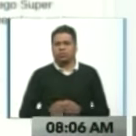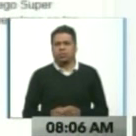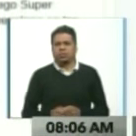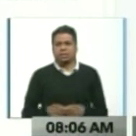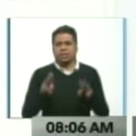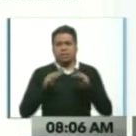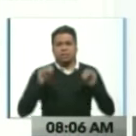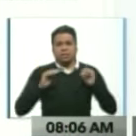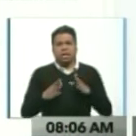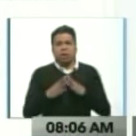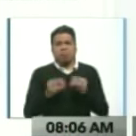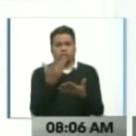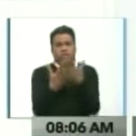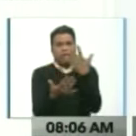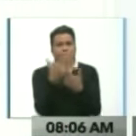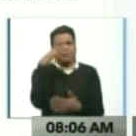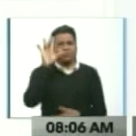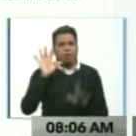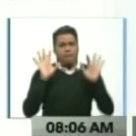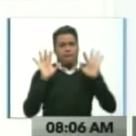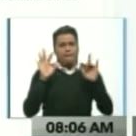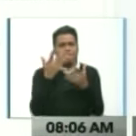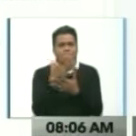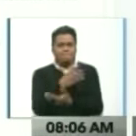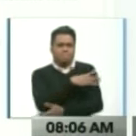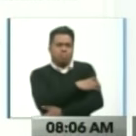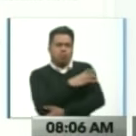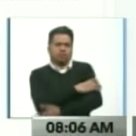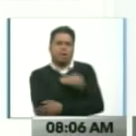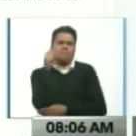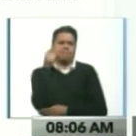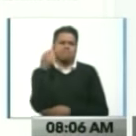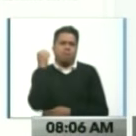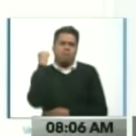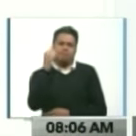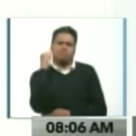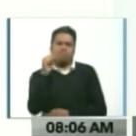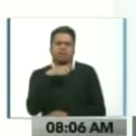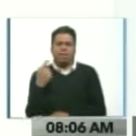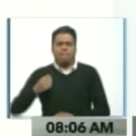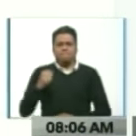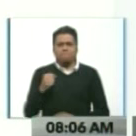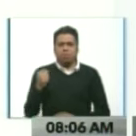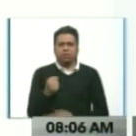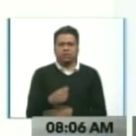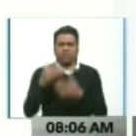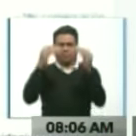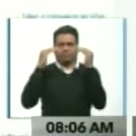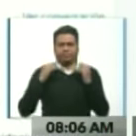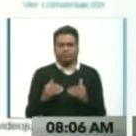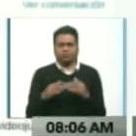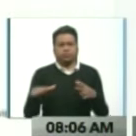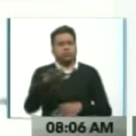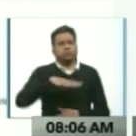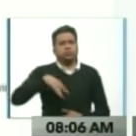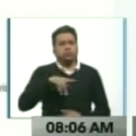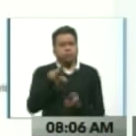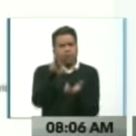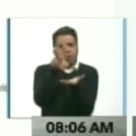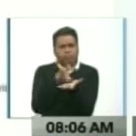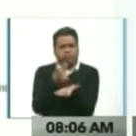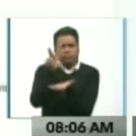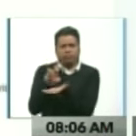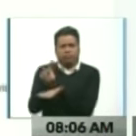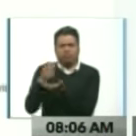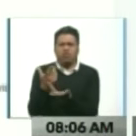Mientras muchos manitos blancas destruyen el país, matan policías, estos muchachos construyen. Abajo, ¿dónde los podemos bajar? Ya se